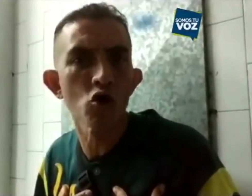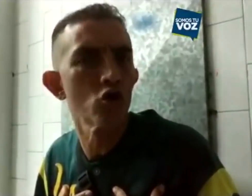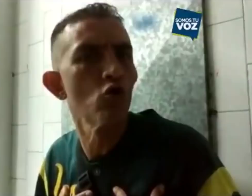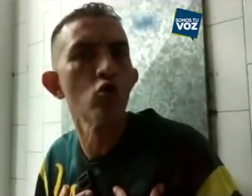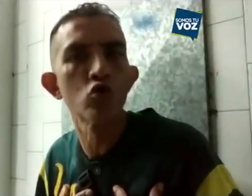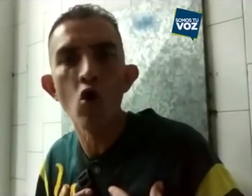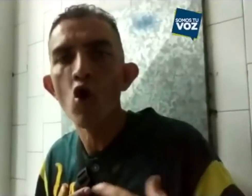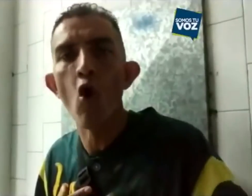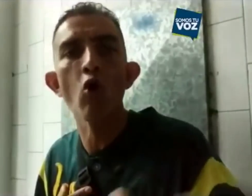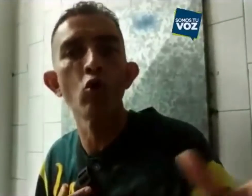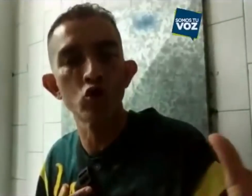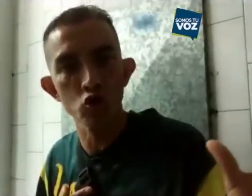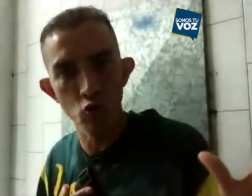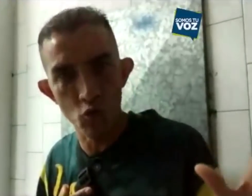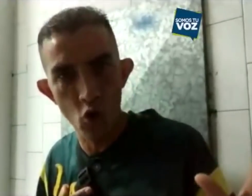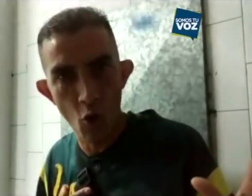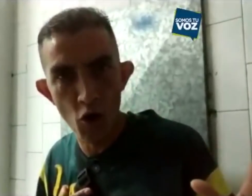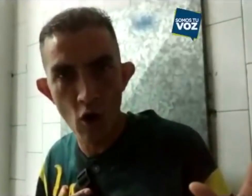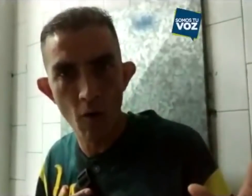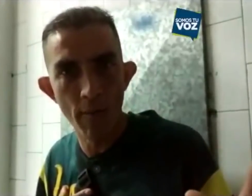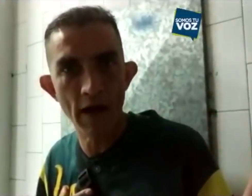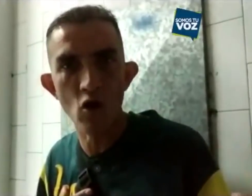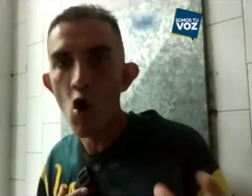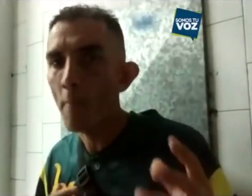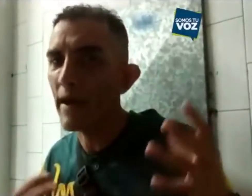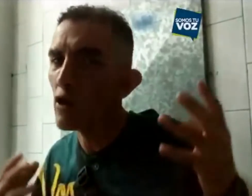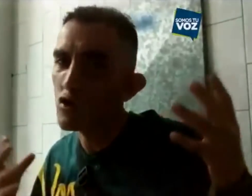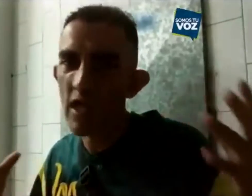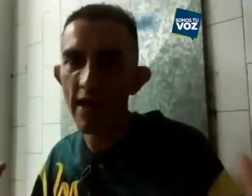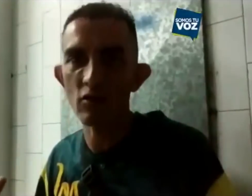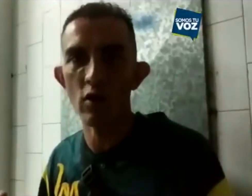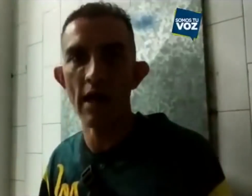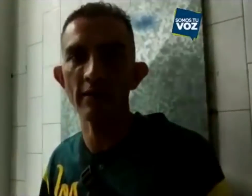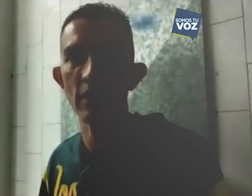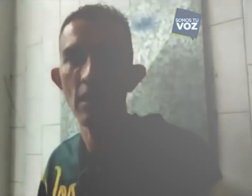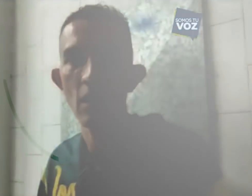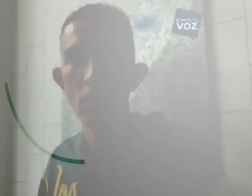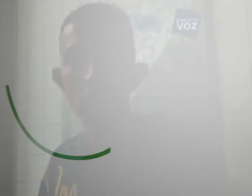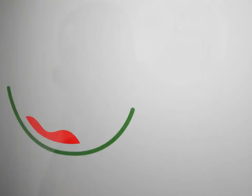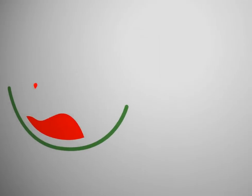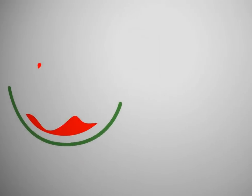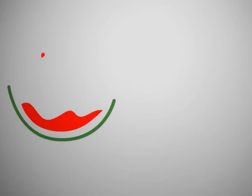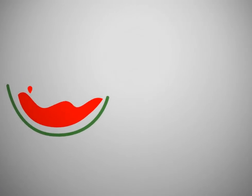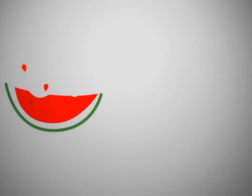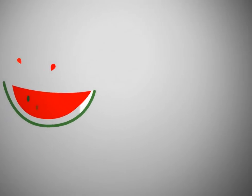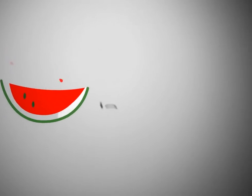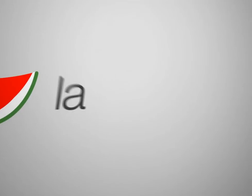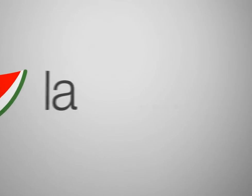se murió, yo estoy con gusto, si lo voy y lo acompaño, pero no seas ignorante.